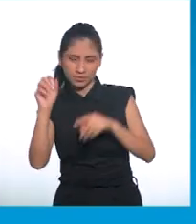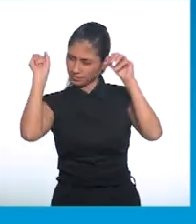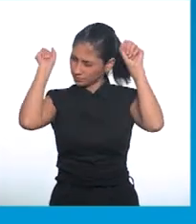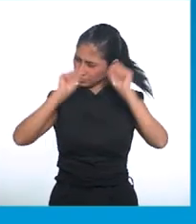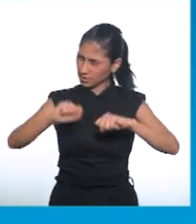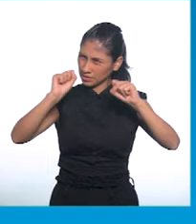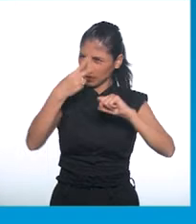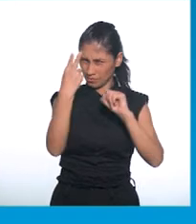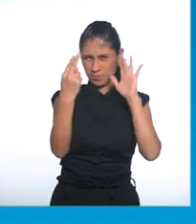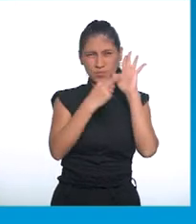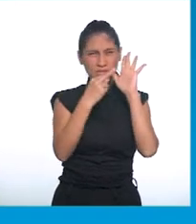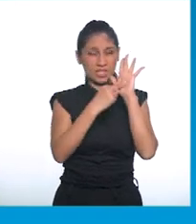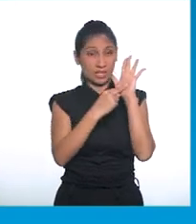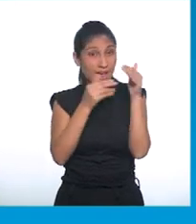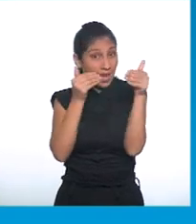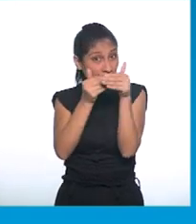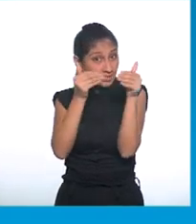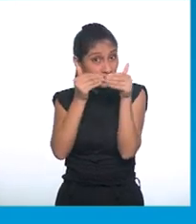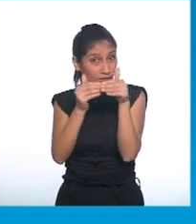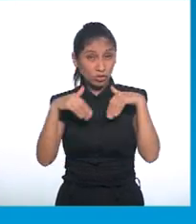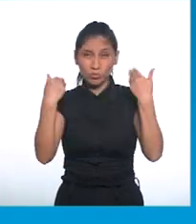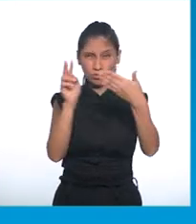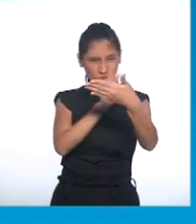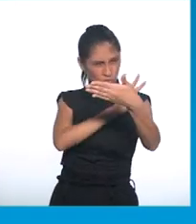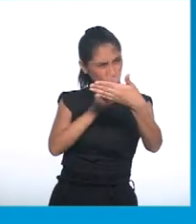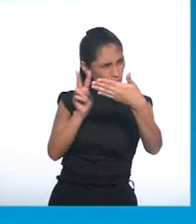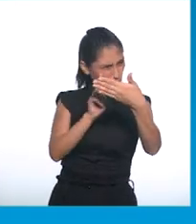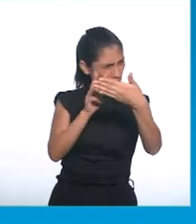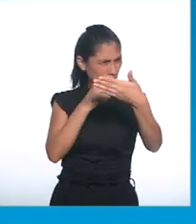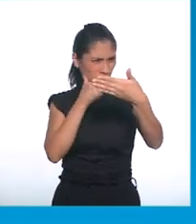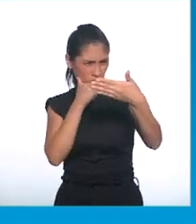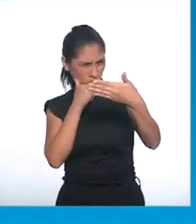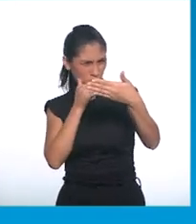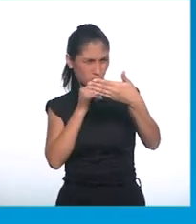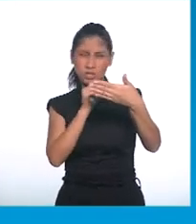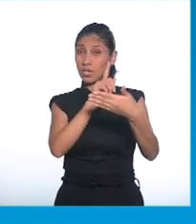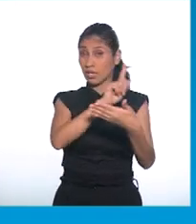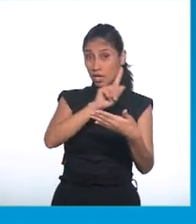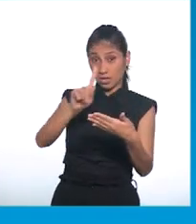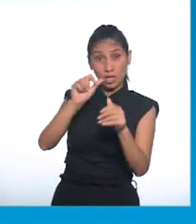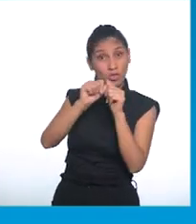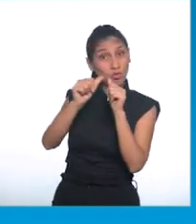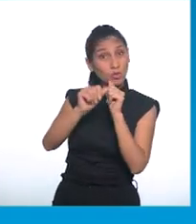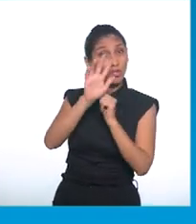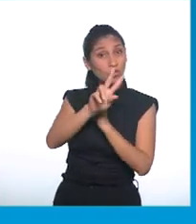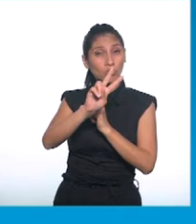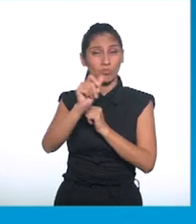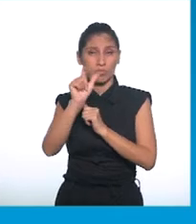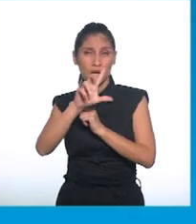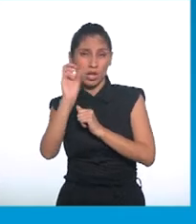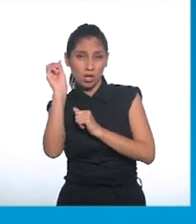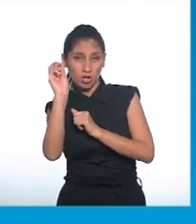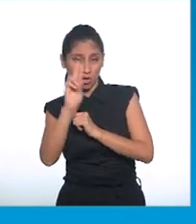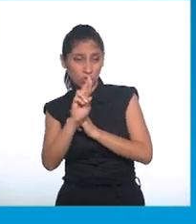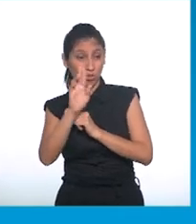Así es. Miren, al acercarnos podemos ver con más detalle el valor de cada número.